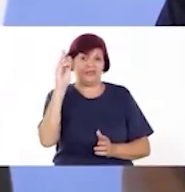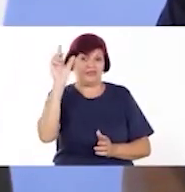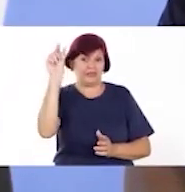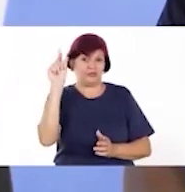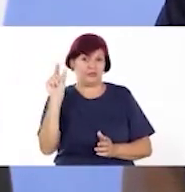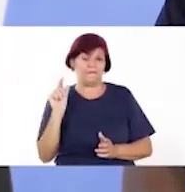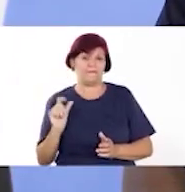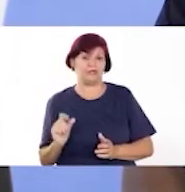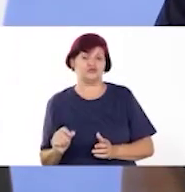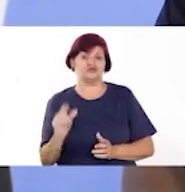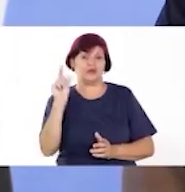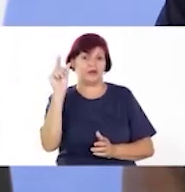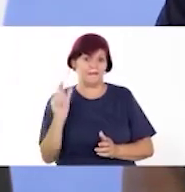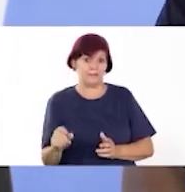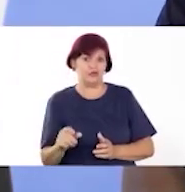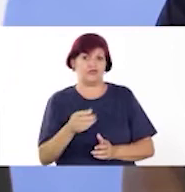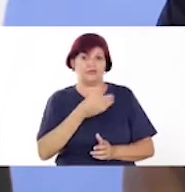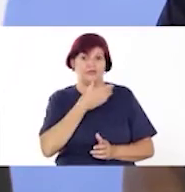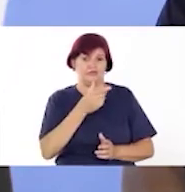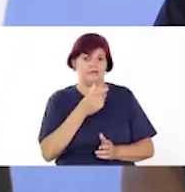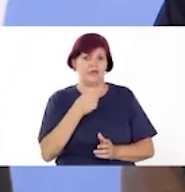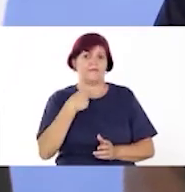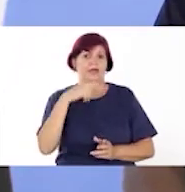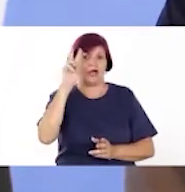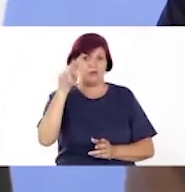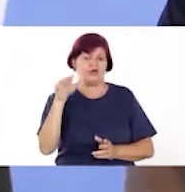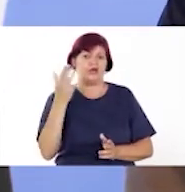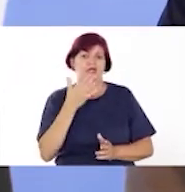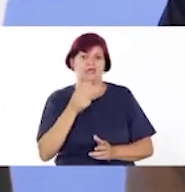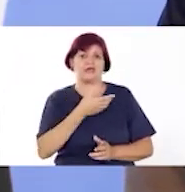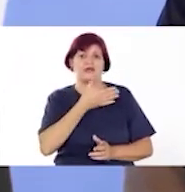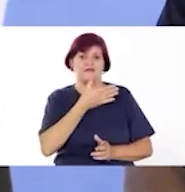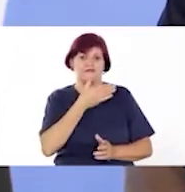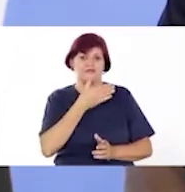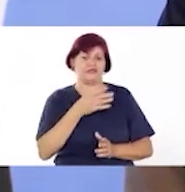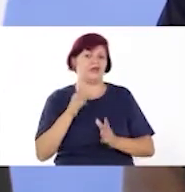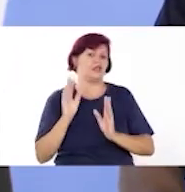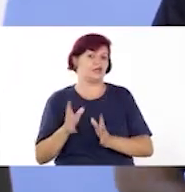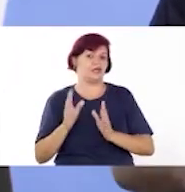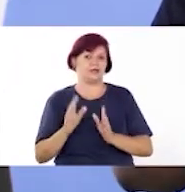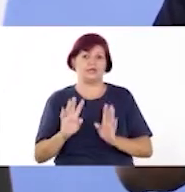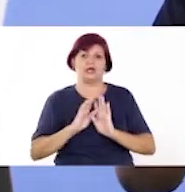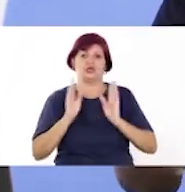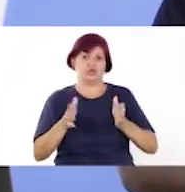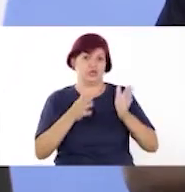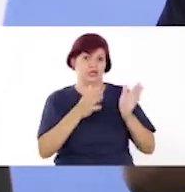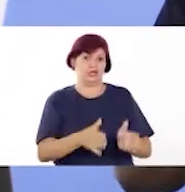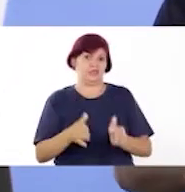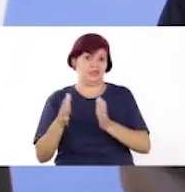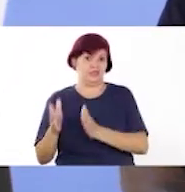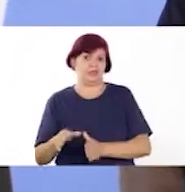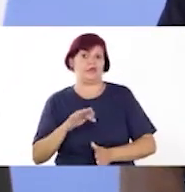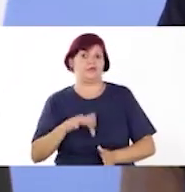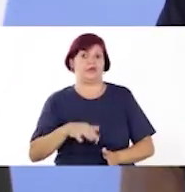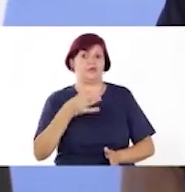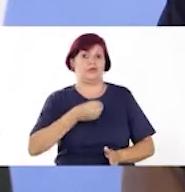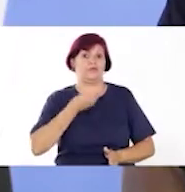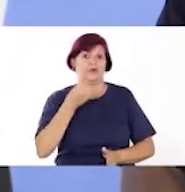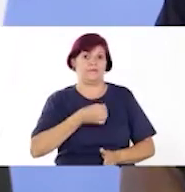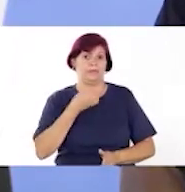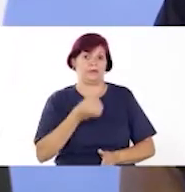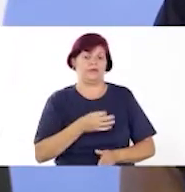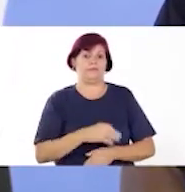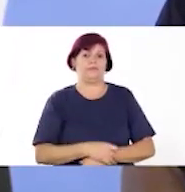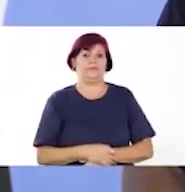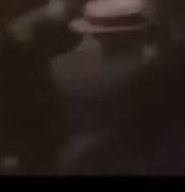servir a ustedes para comenzar a valorar a esta figura y repasar toda esta etapa que